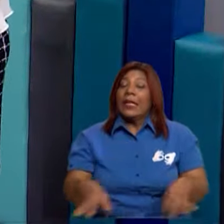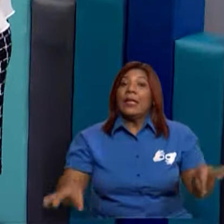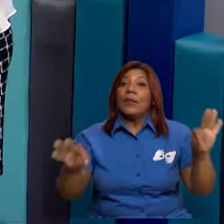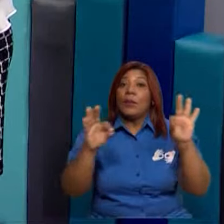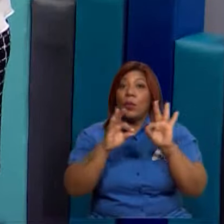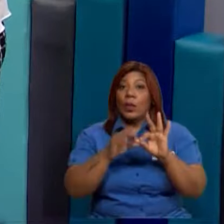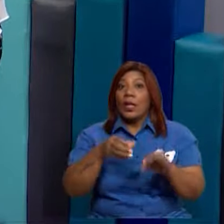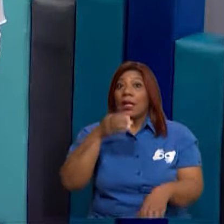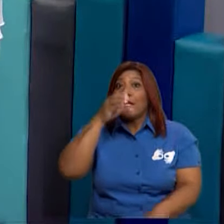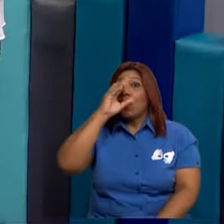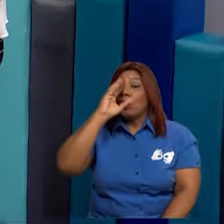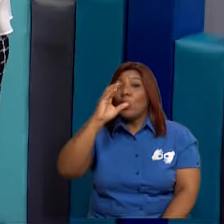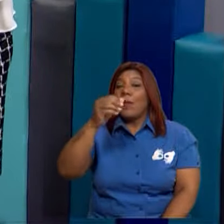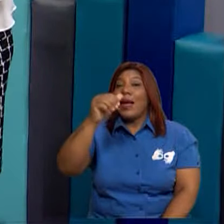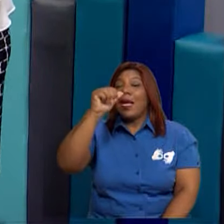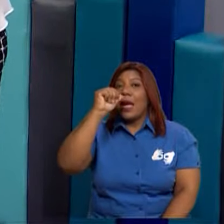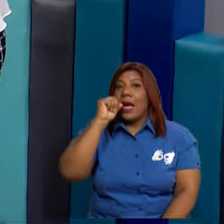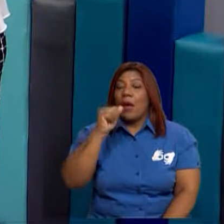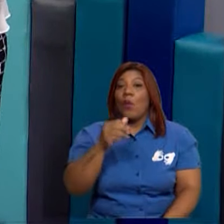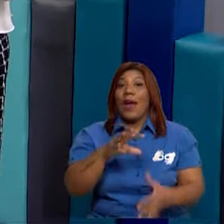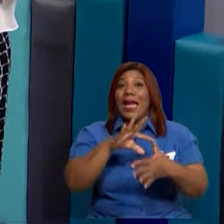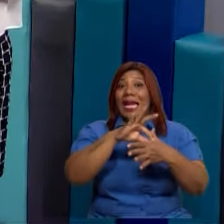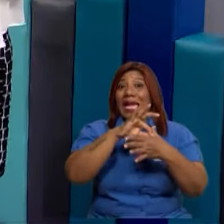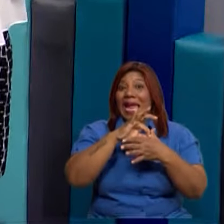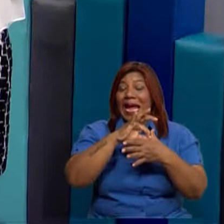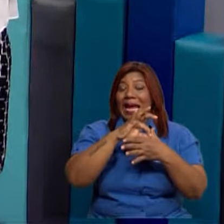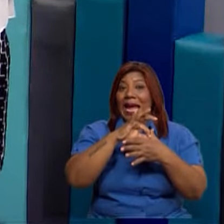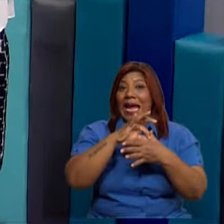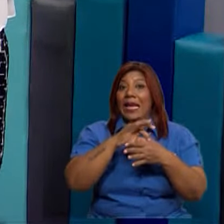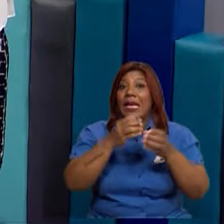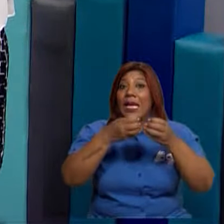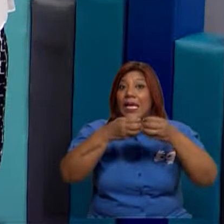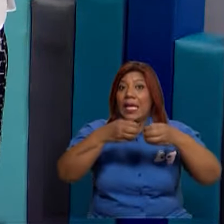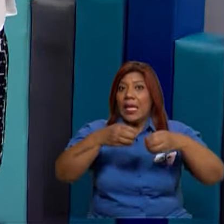¿las carnes y los huevos reparan tejidos?